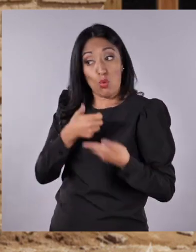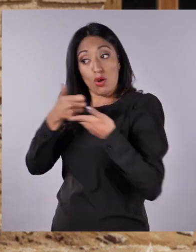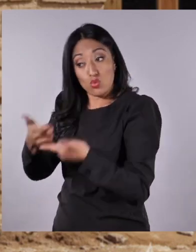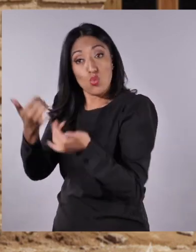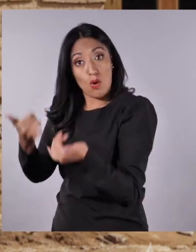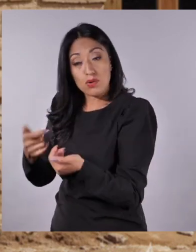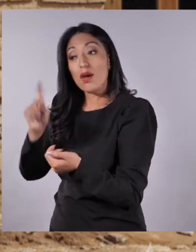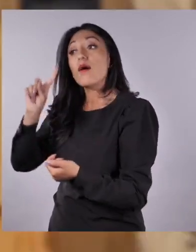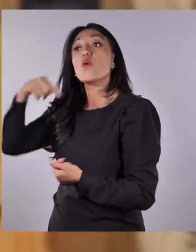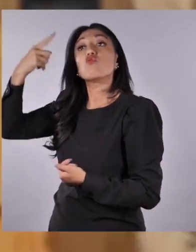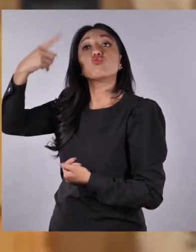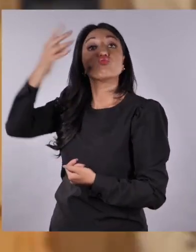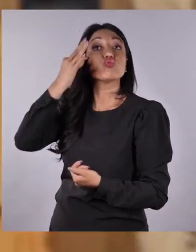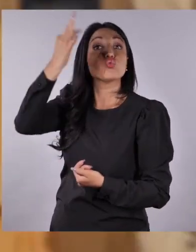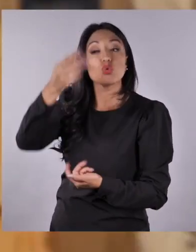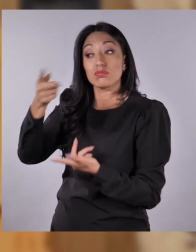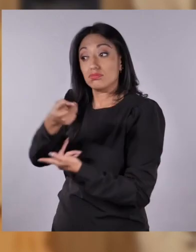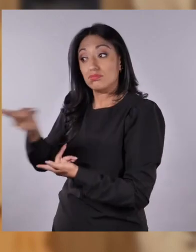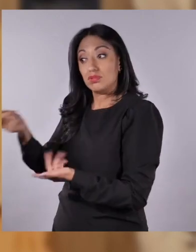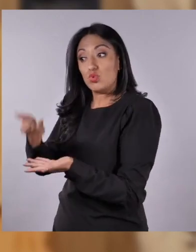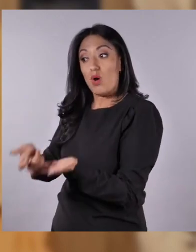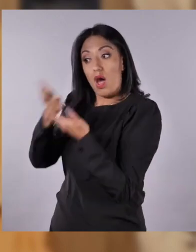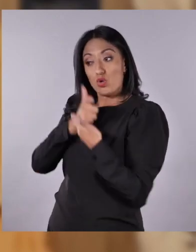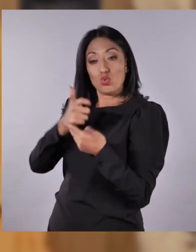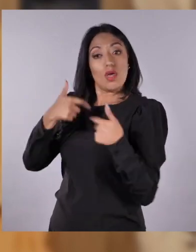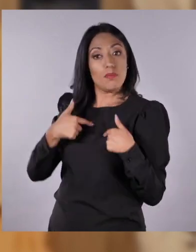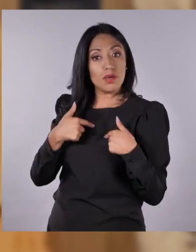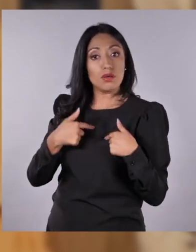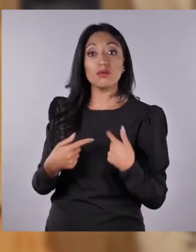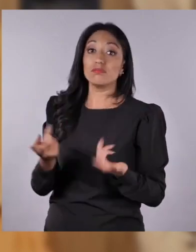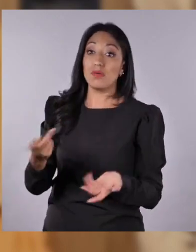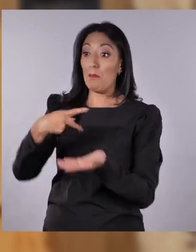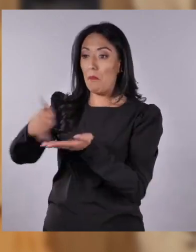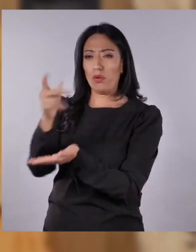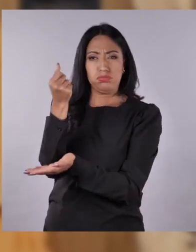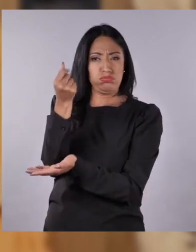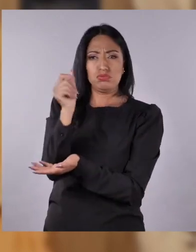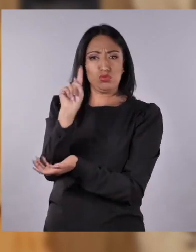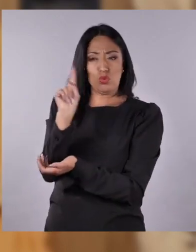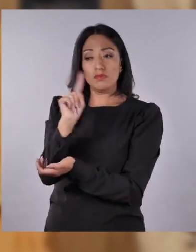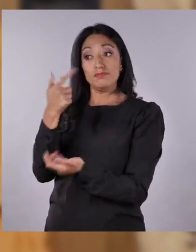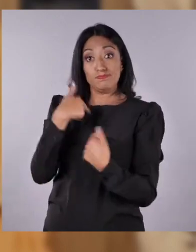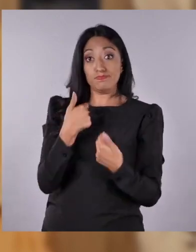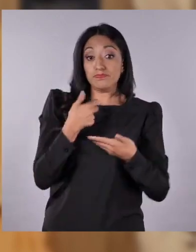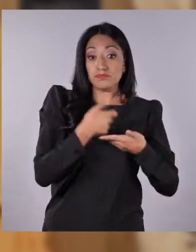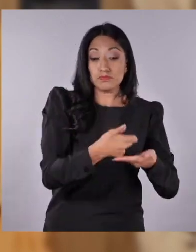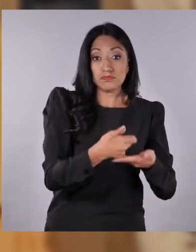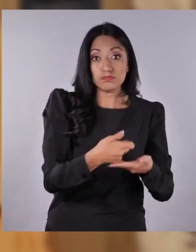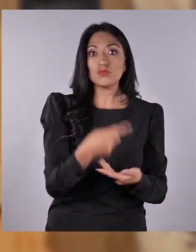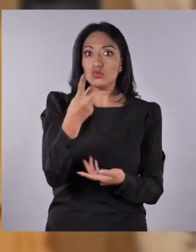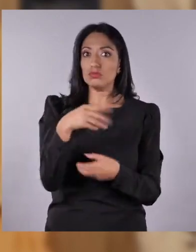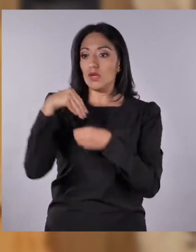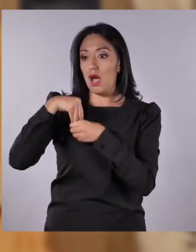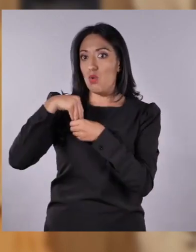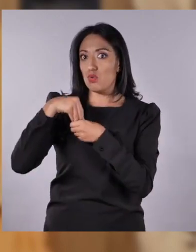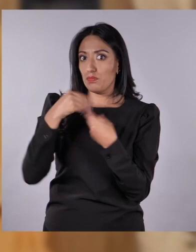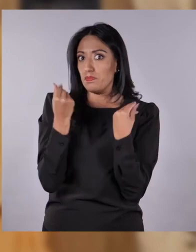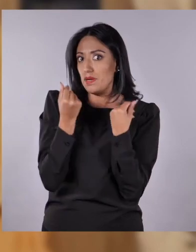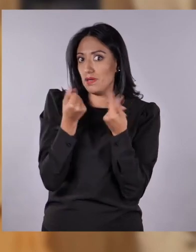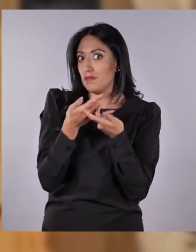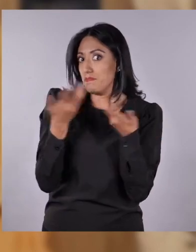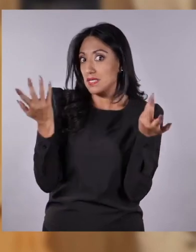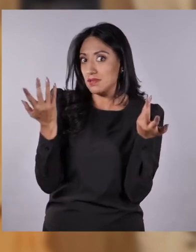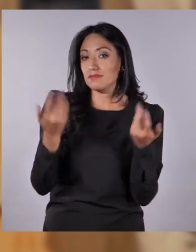para ayudar. Aquí el trabajo se paga con trabajo y todo prospera de mejor manera. Primero, porque ahorras mucha